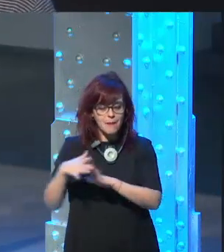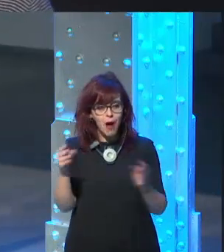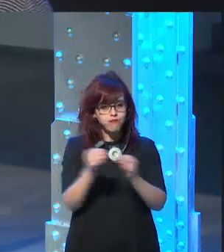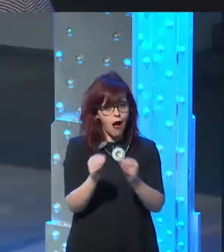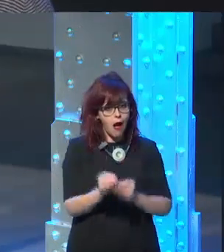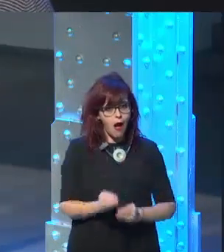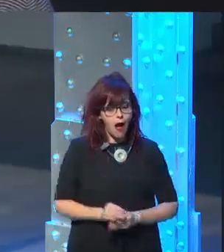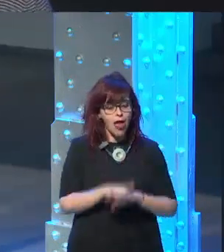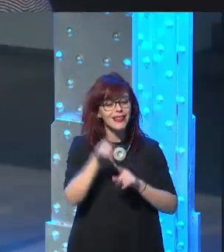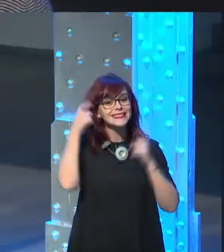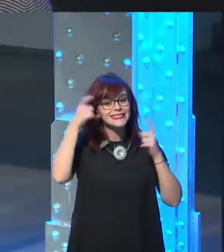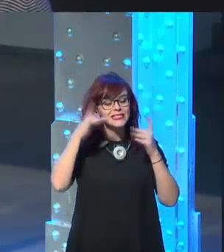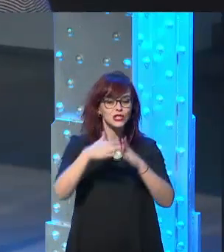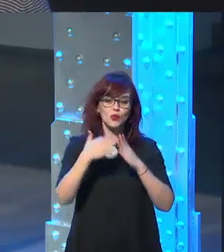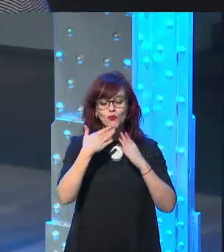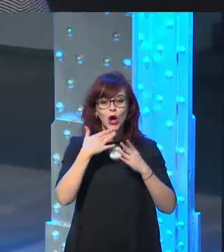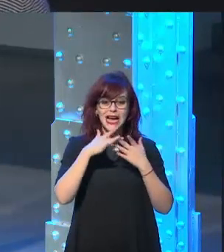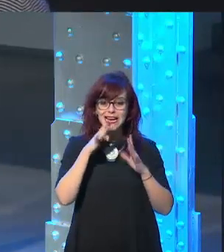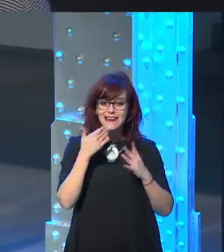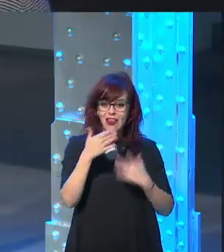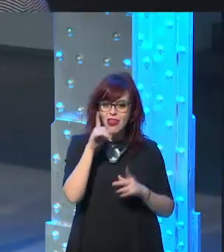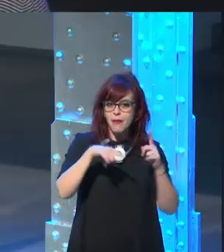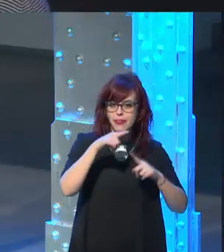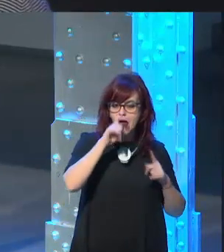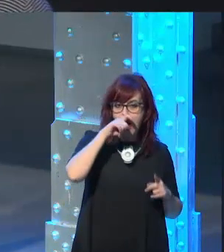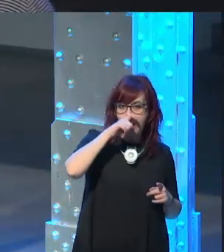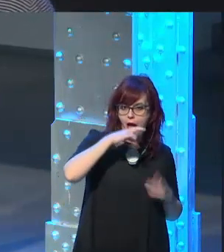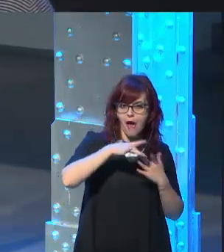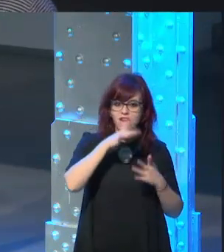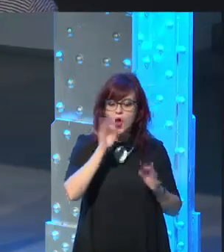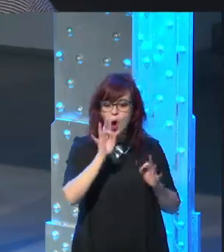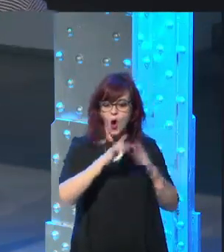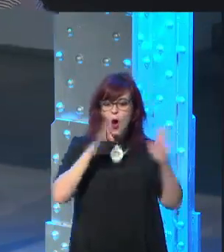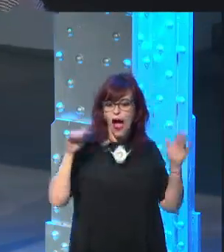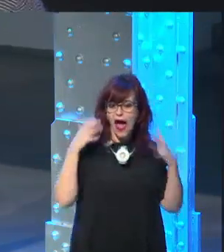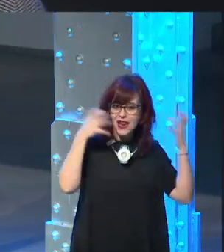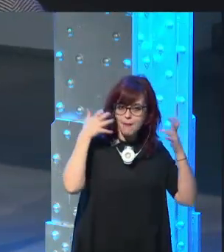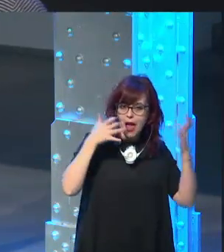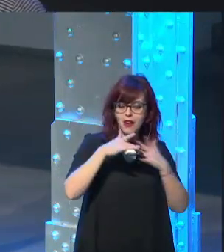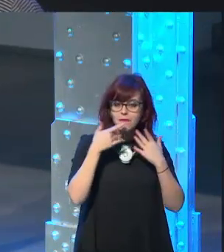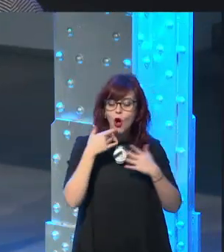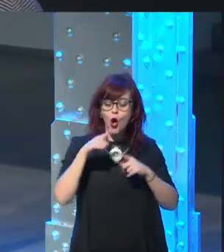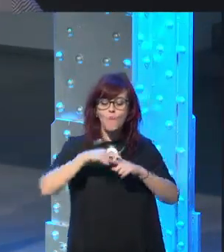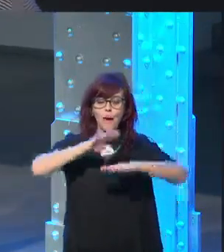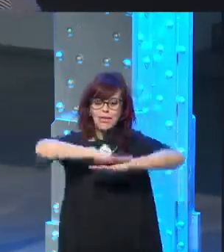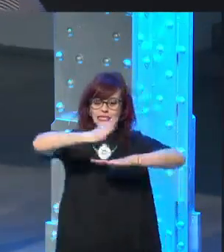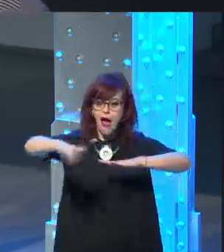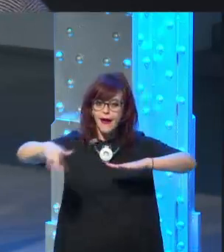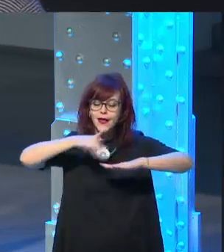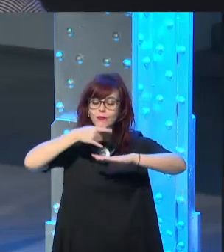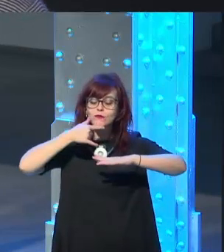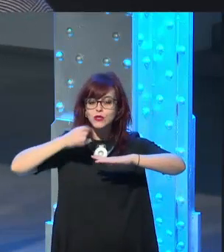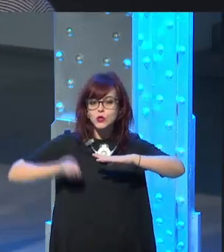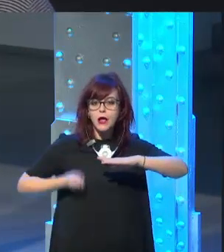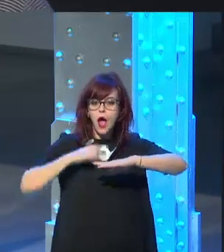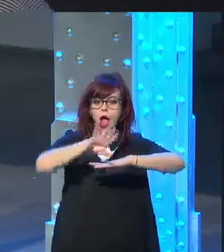semillas y árboles y trazar pues cómo distintas especies de aves o distintas especies de animales dispersan semillas sobre el paisaje, ¿no? Entonces, básicamente, esta